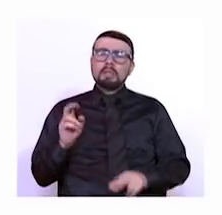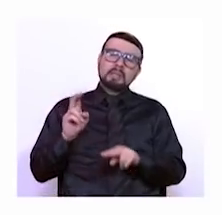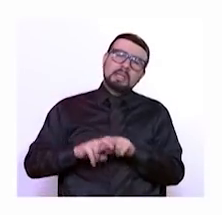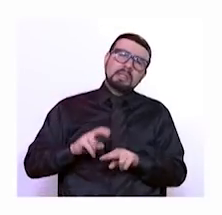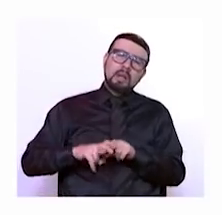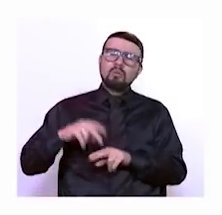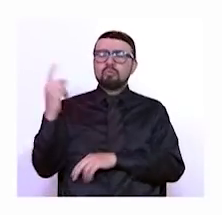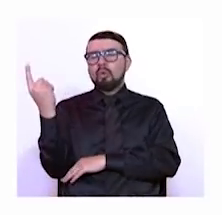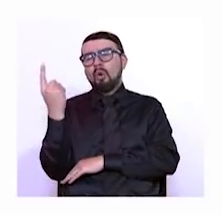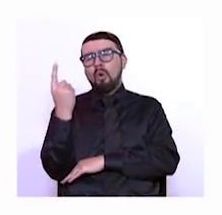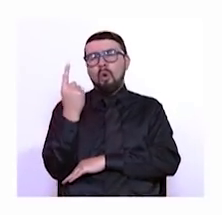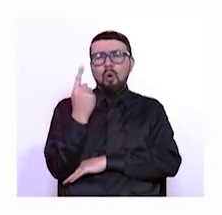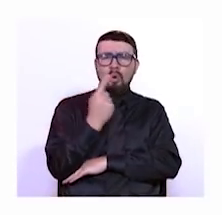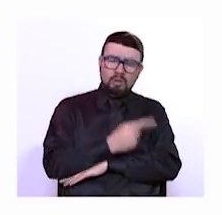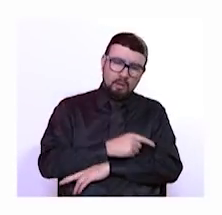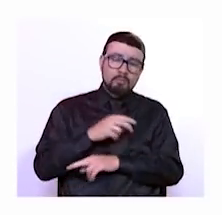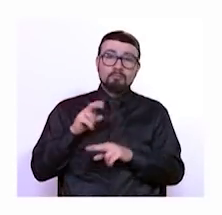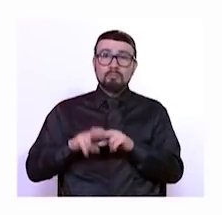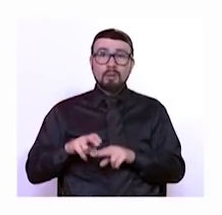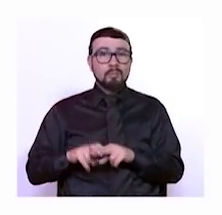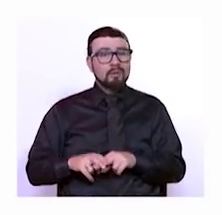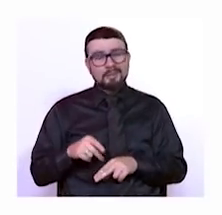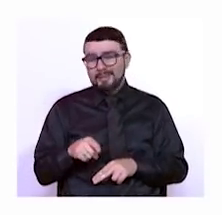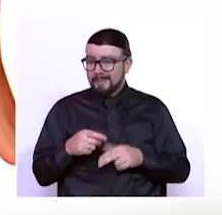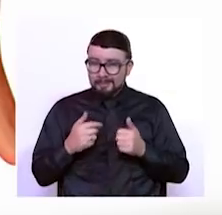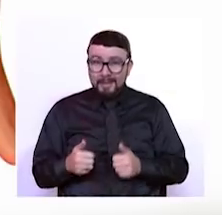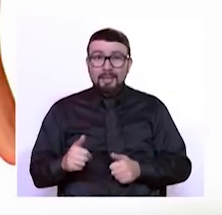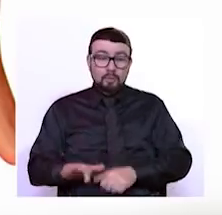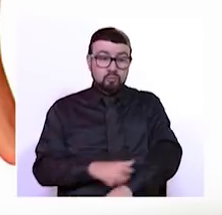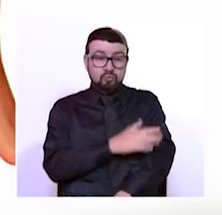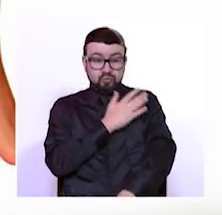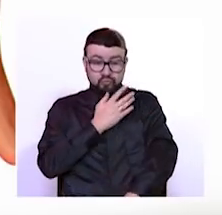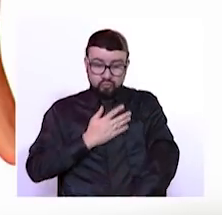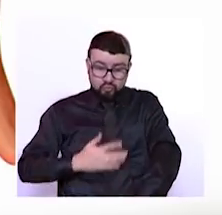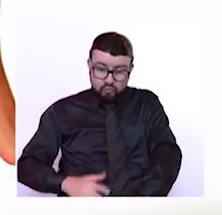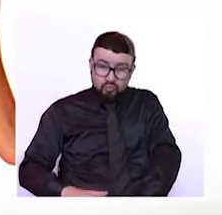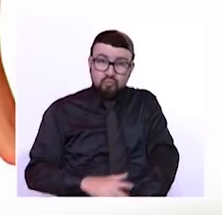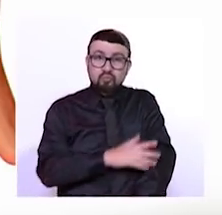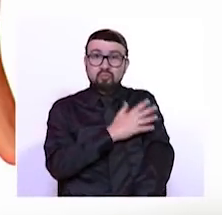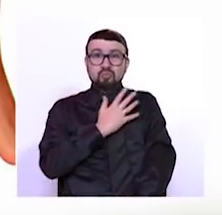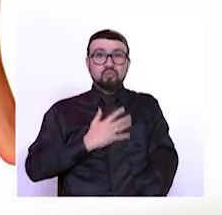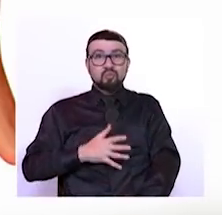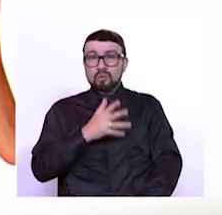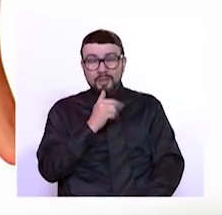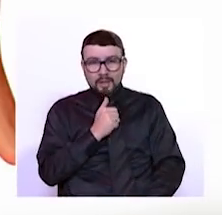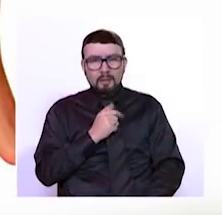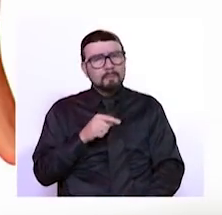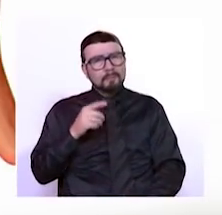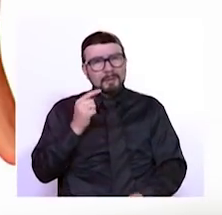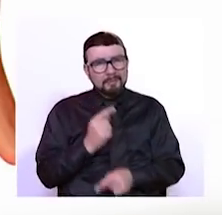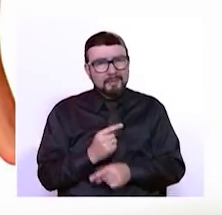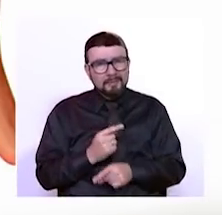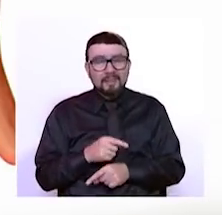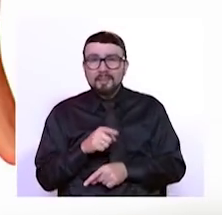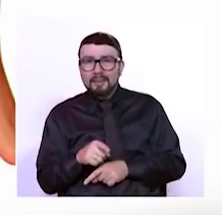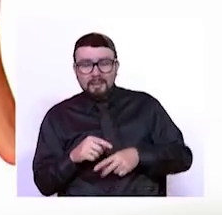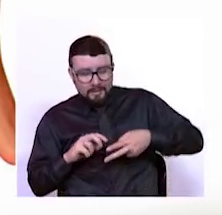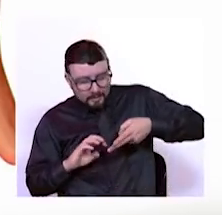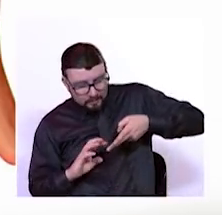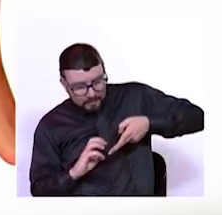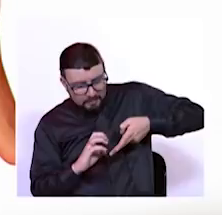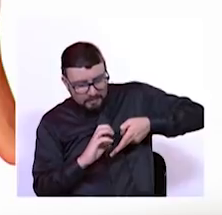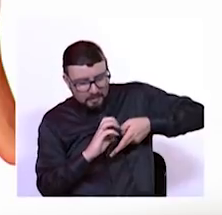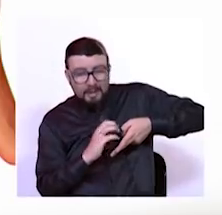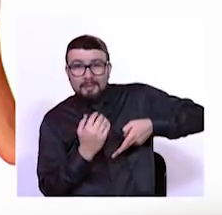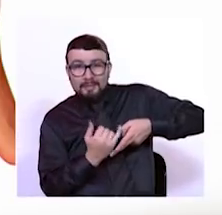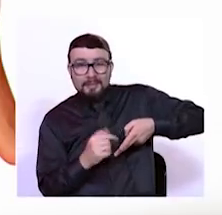tiempo hace que no haya una buena circulación y por eso los vasitos a mitad de la pierna, las famosas arañitas o